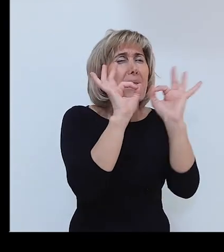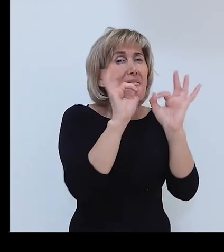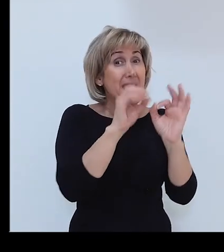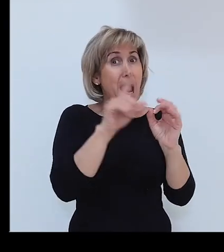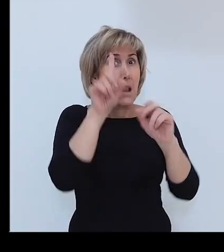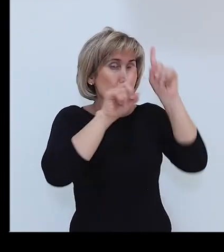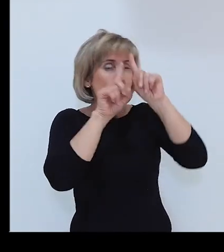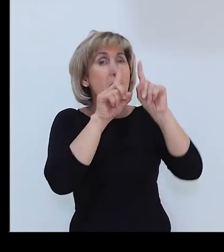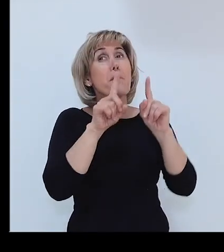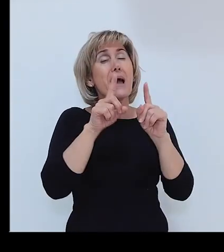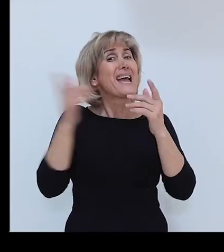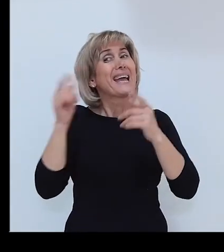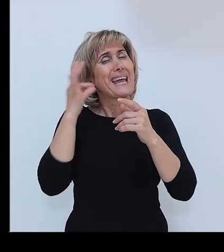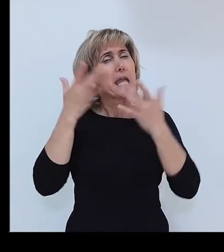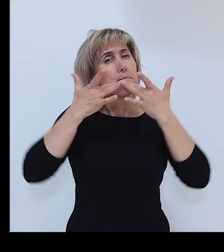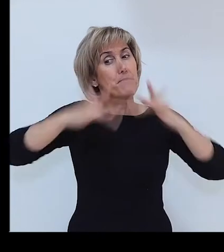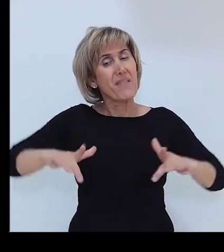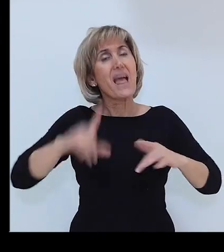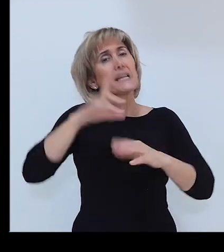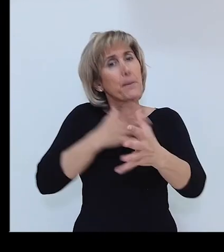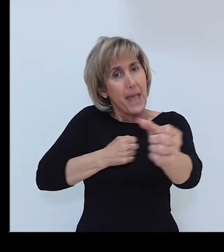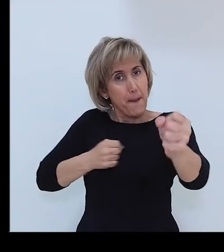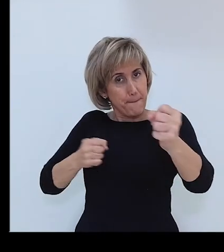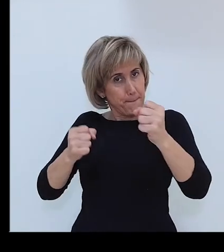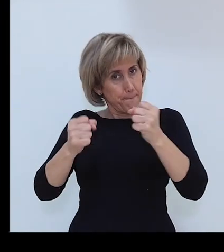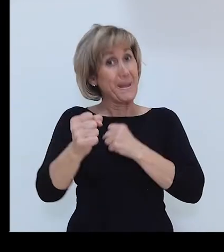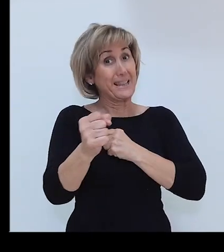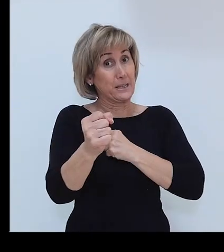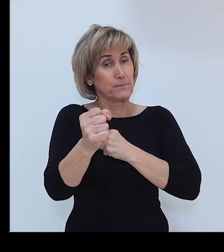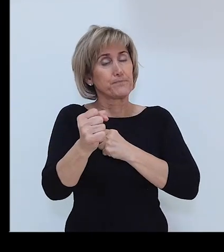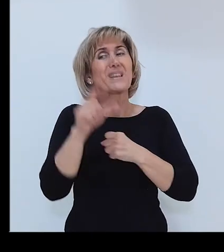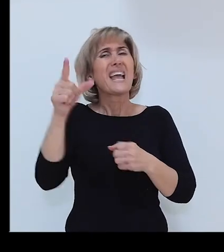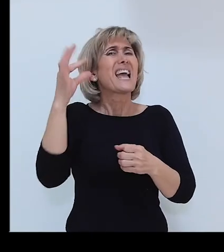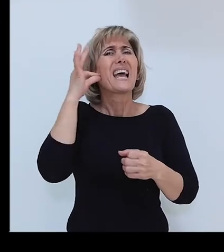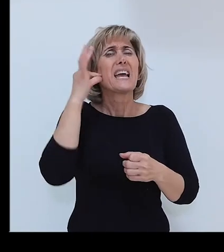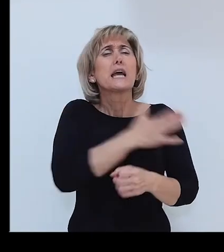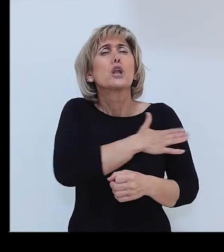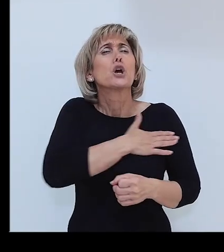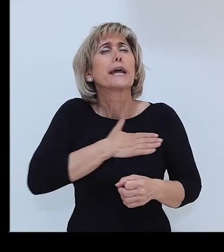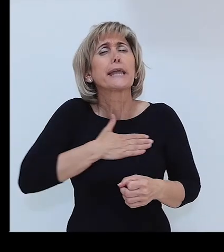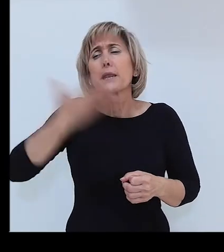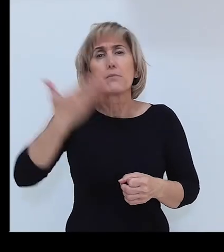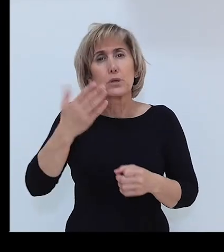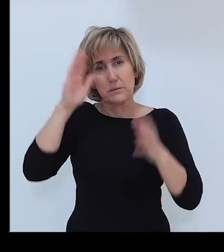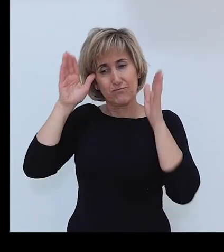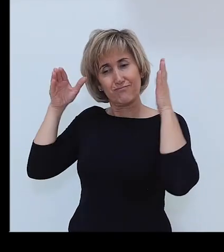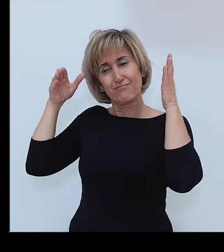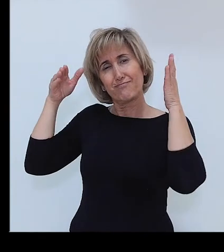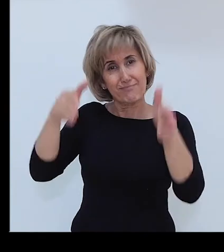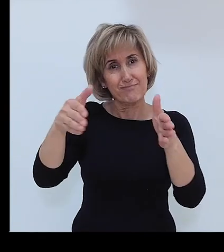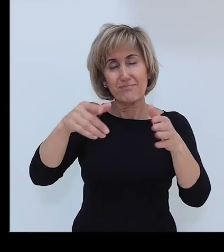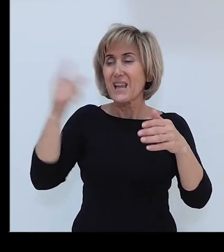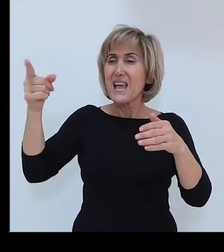punto. De ese punto crítico, imparcial, pero además empático. Para